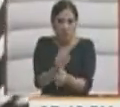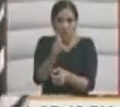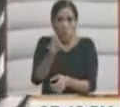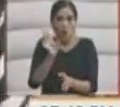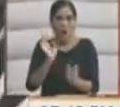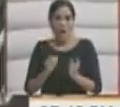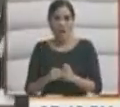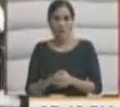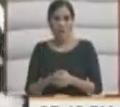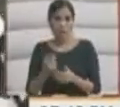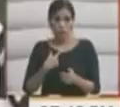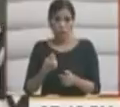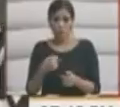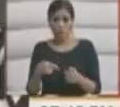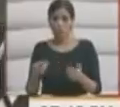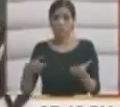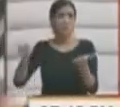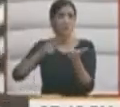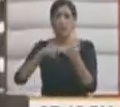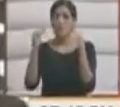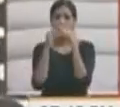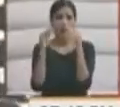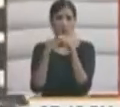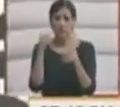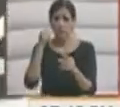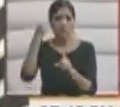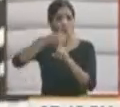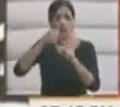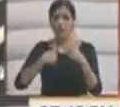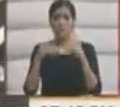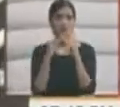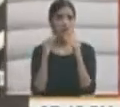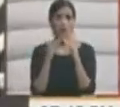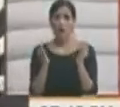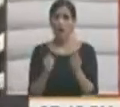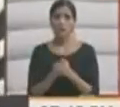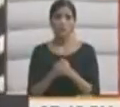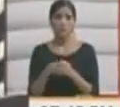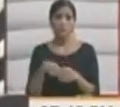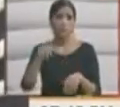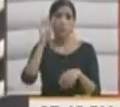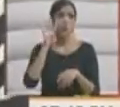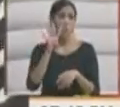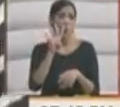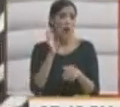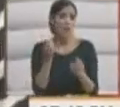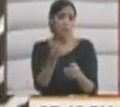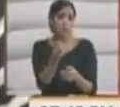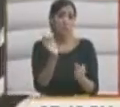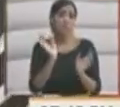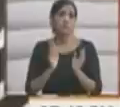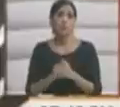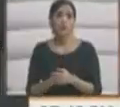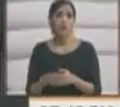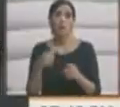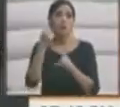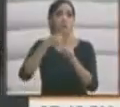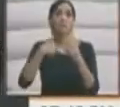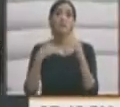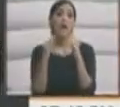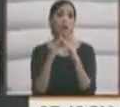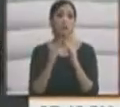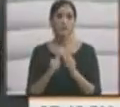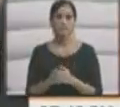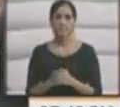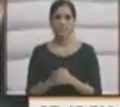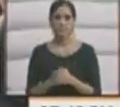vivir en la esclavitud me regreso a mi casa y entonces si voy a luchar aquí por 4 reales, como decimos nosotros, entonces lucho en mi casa. Alertan